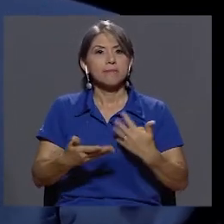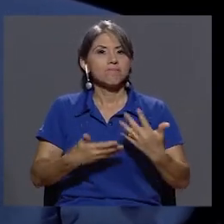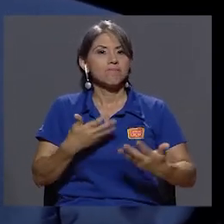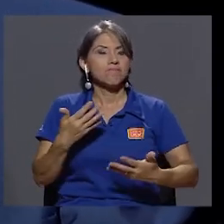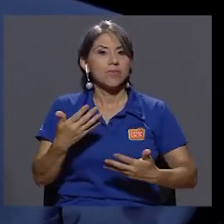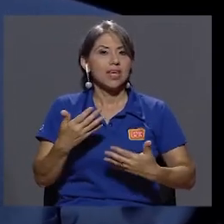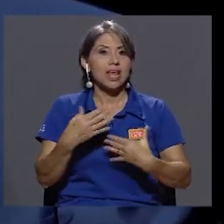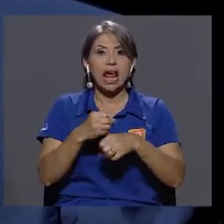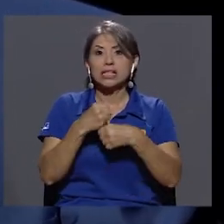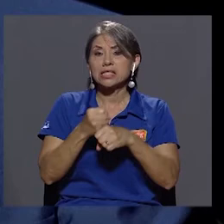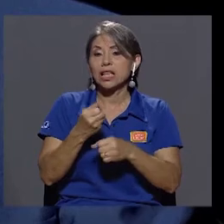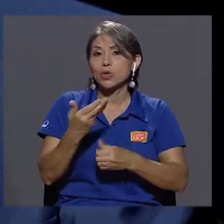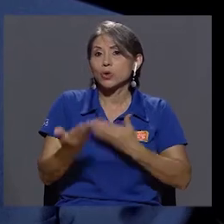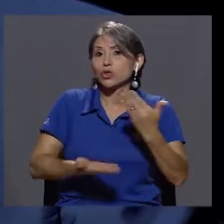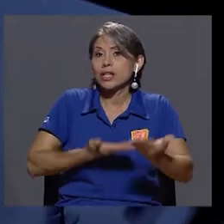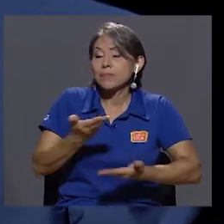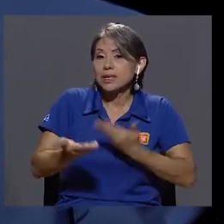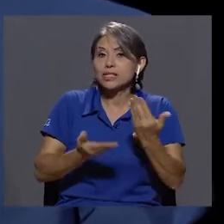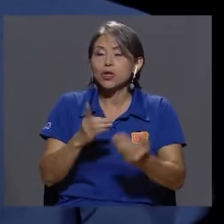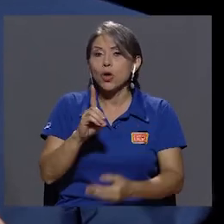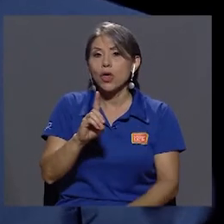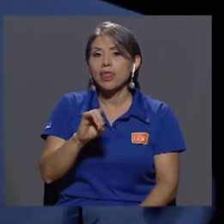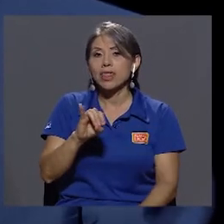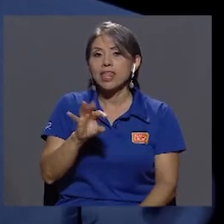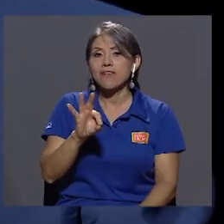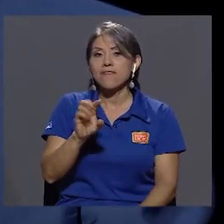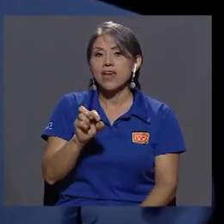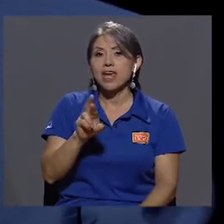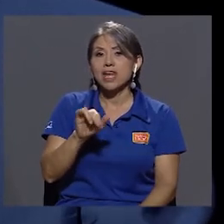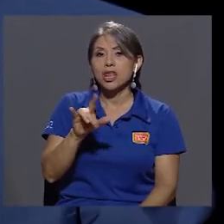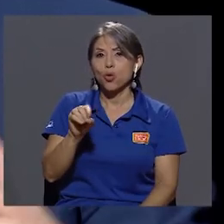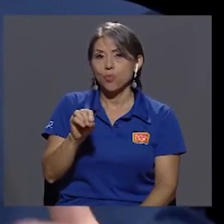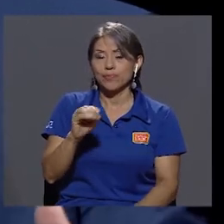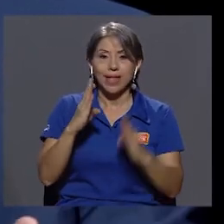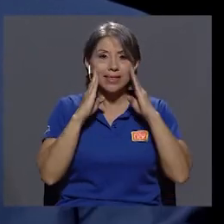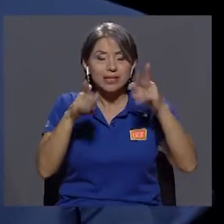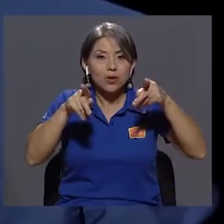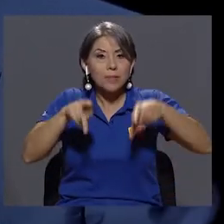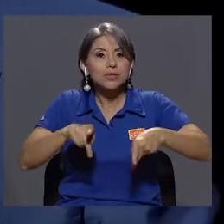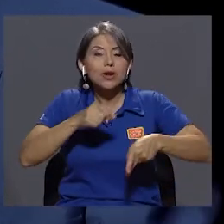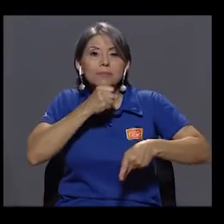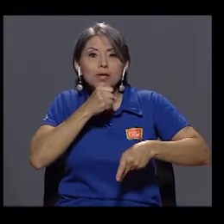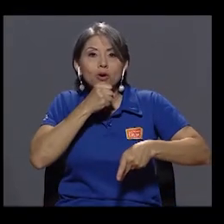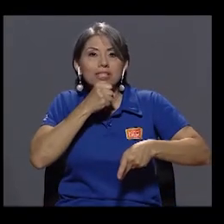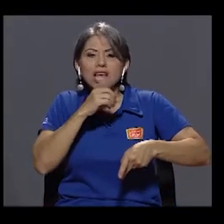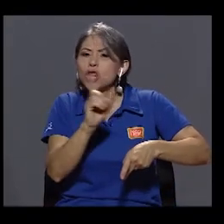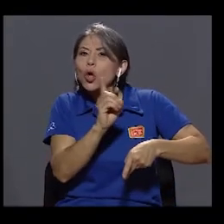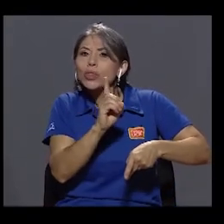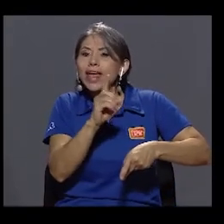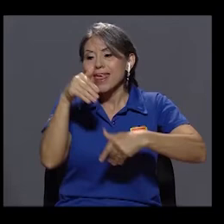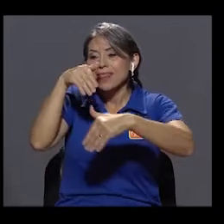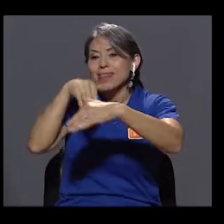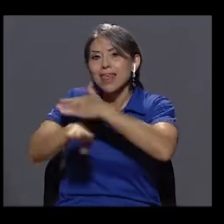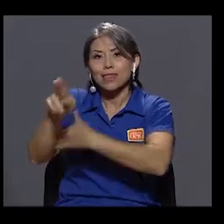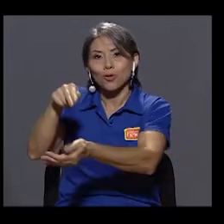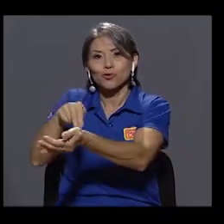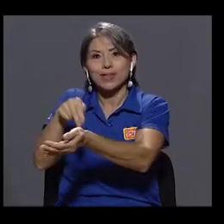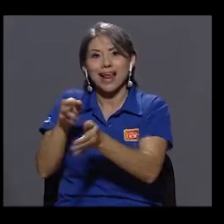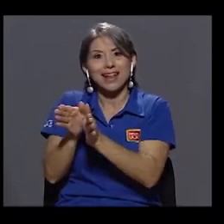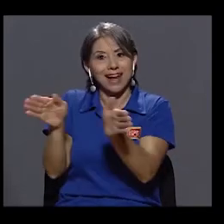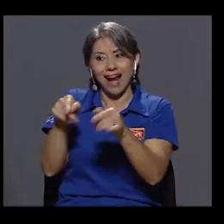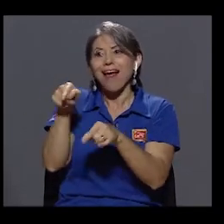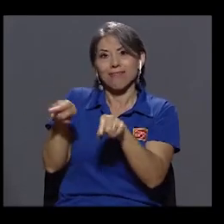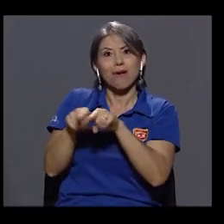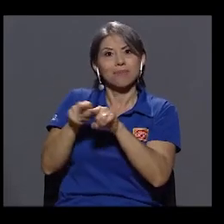el servicio diferido de atención a las personas mayores dentro de un hospital general y casualmente a su hijo doctor porque